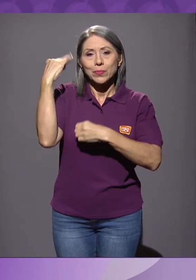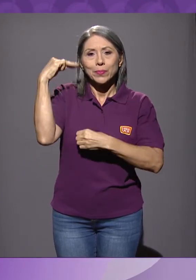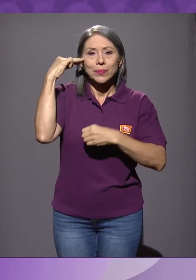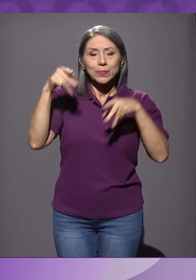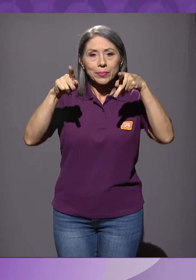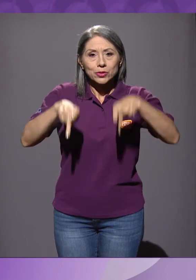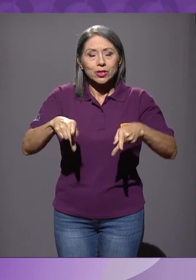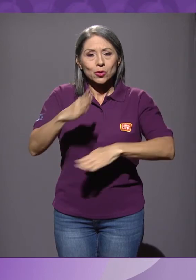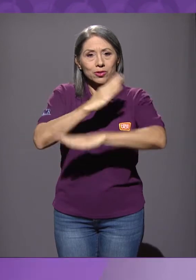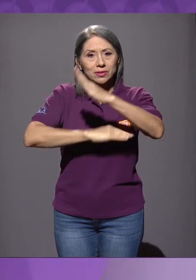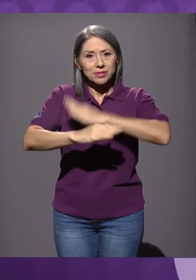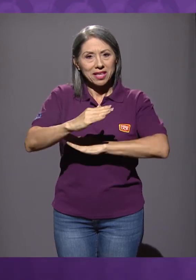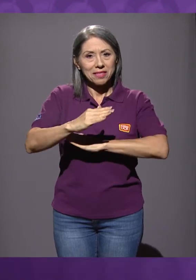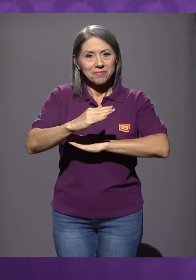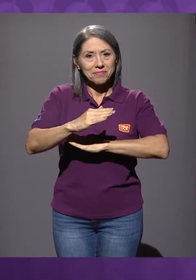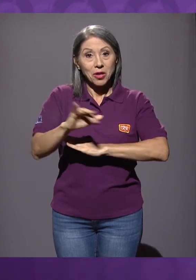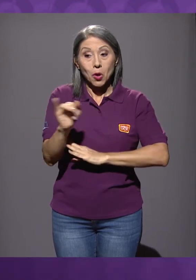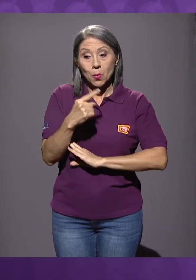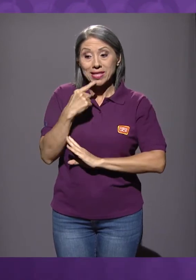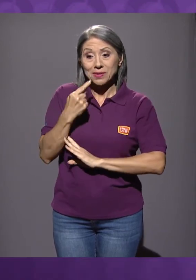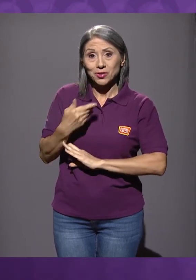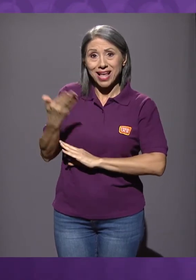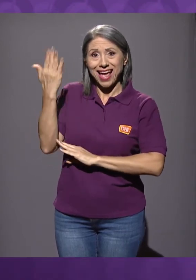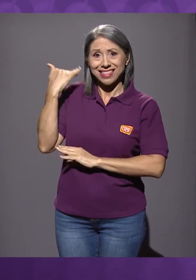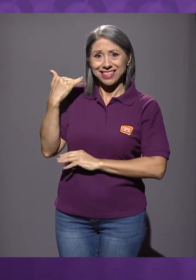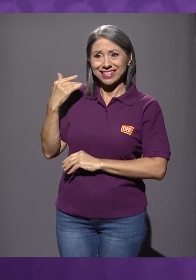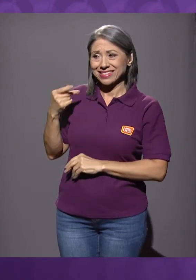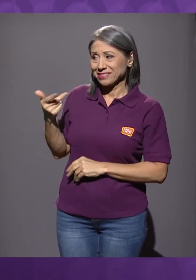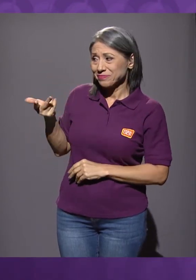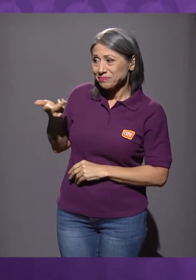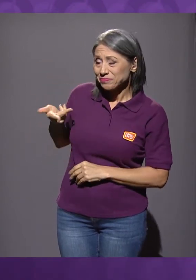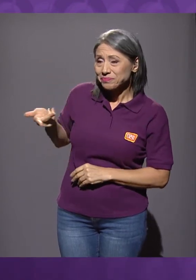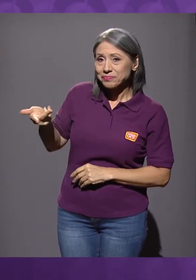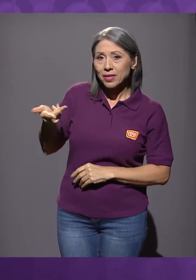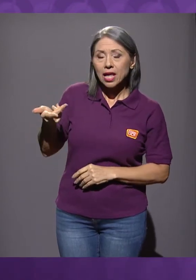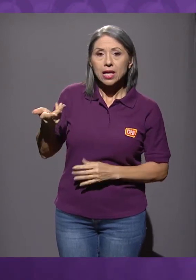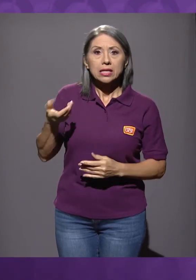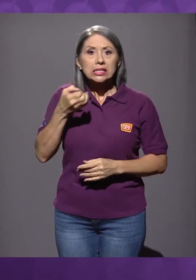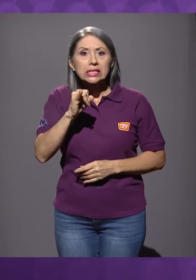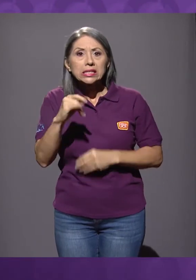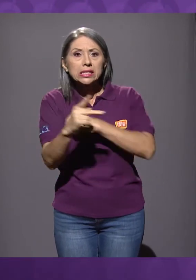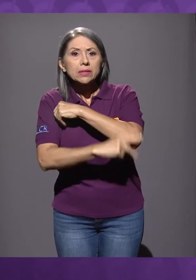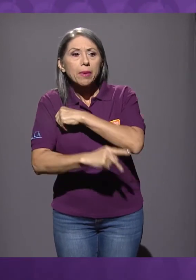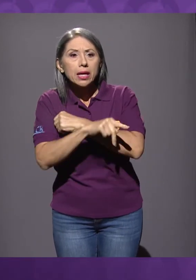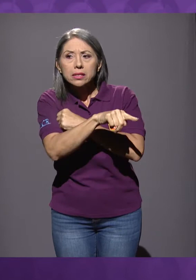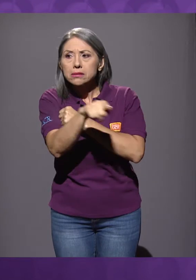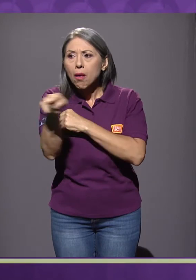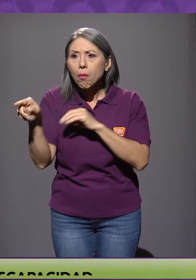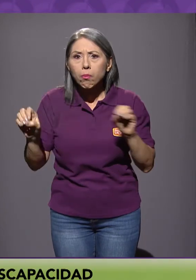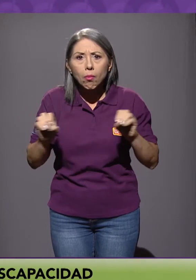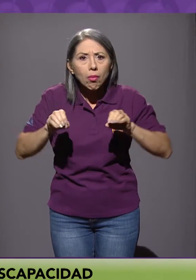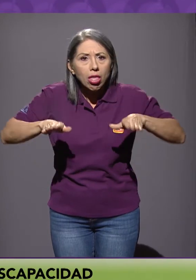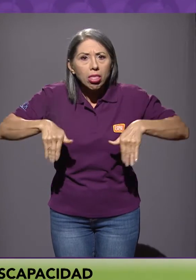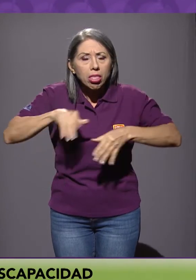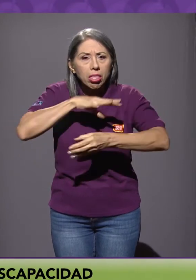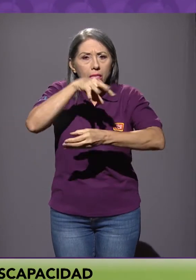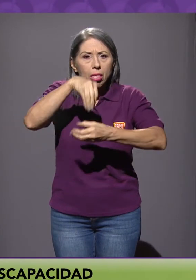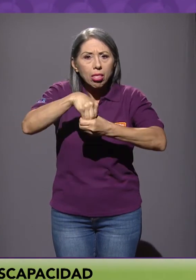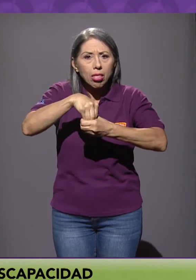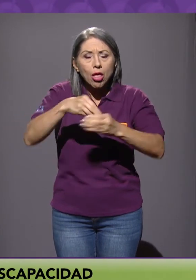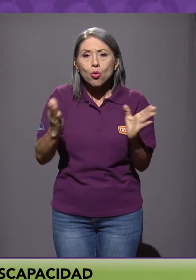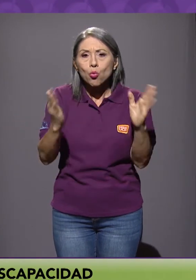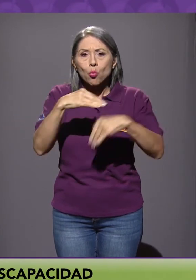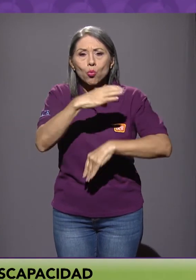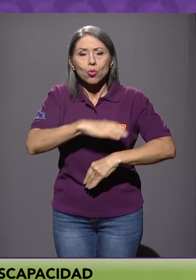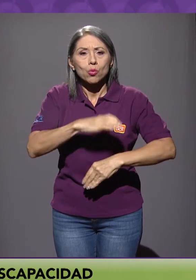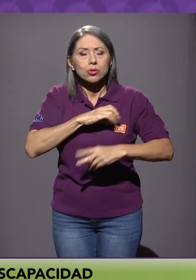las personas con discapacidad, que como mencionábamos antes, Andrés y Adriana, que si el país no es inclusivo, si no hay condiciones de vida